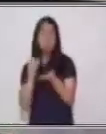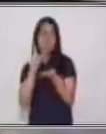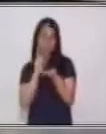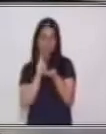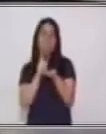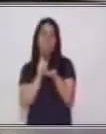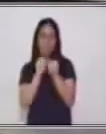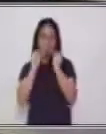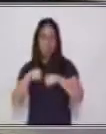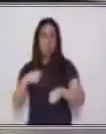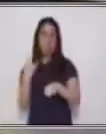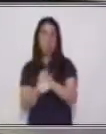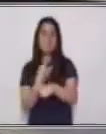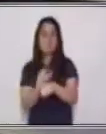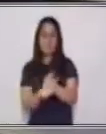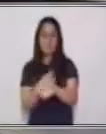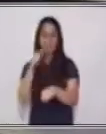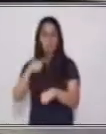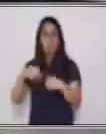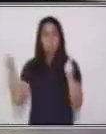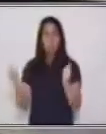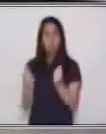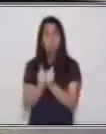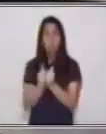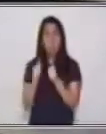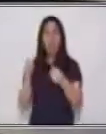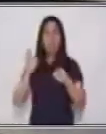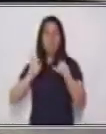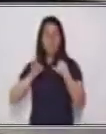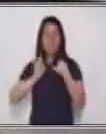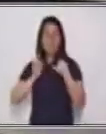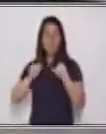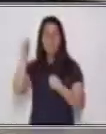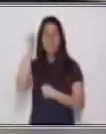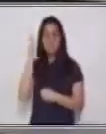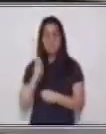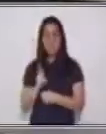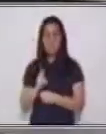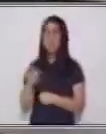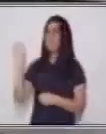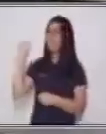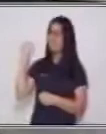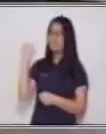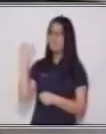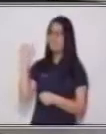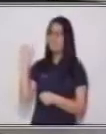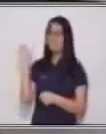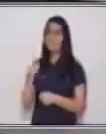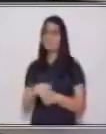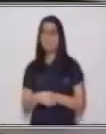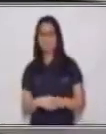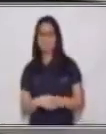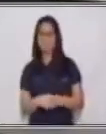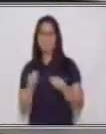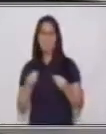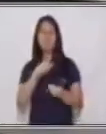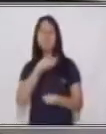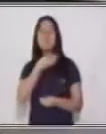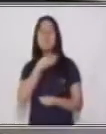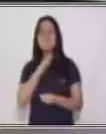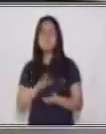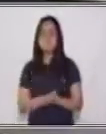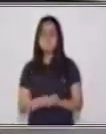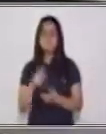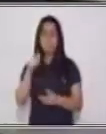nos acompaña en la lengua de señas Suendi. Un gran saludo para Suendi que nos acompaña y nos apoya en